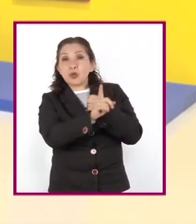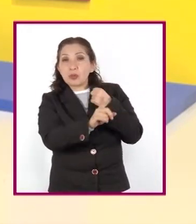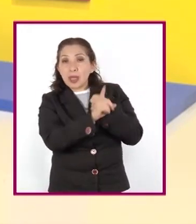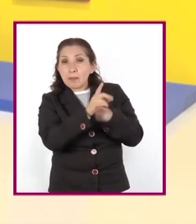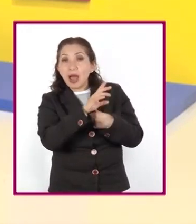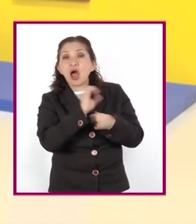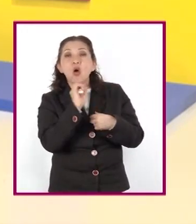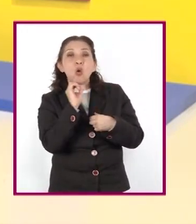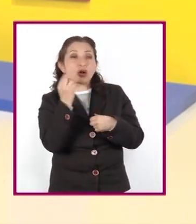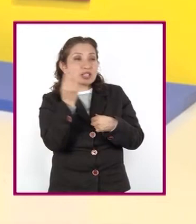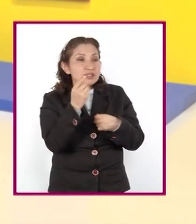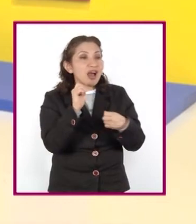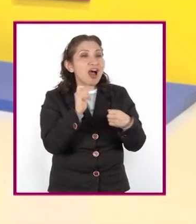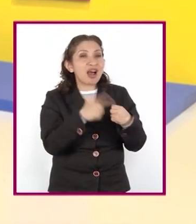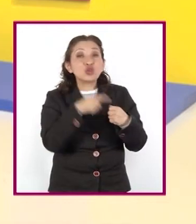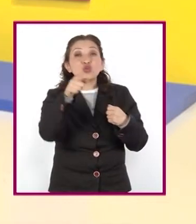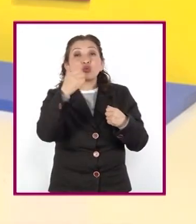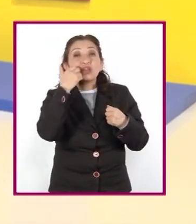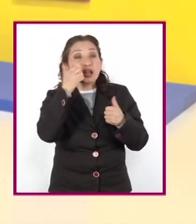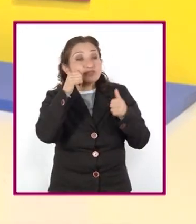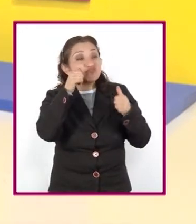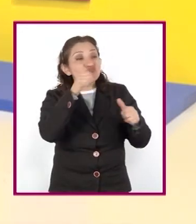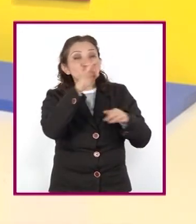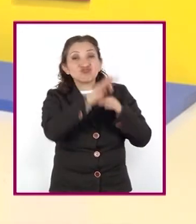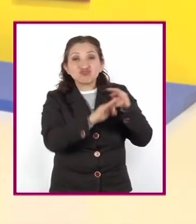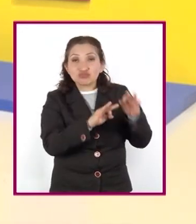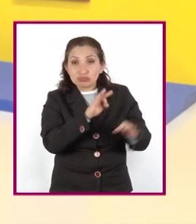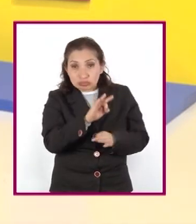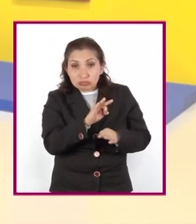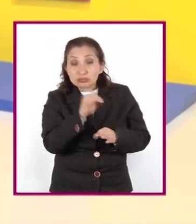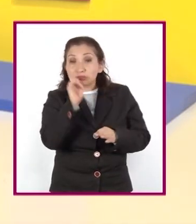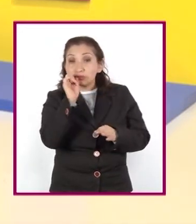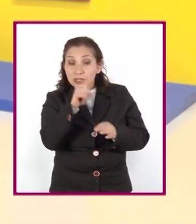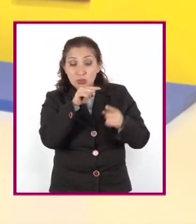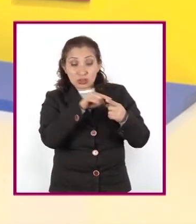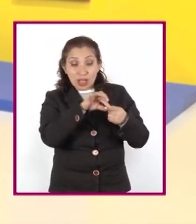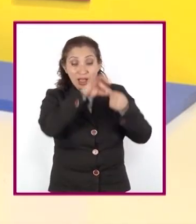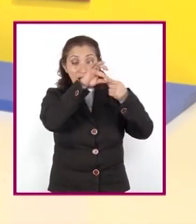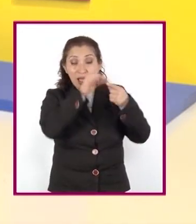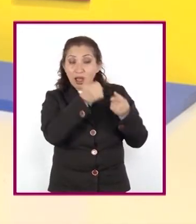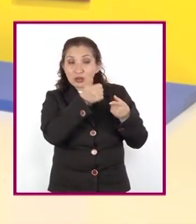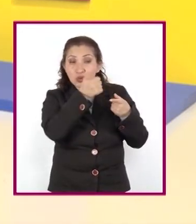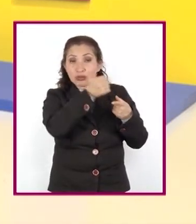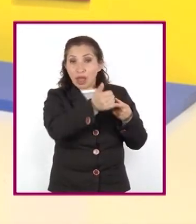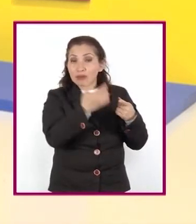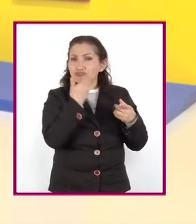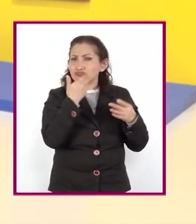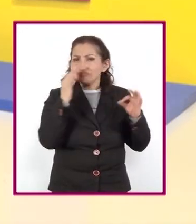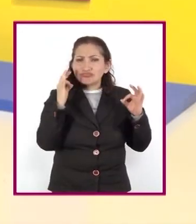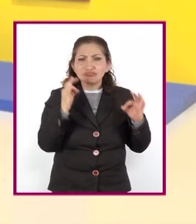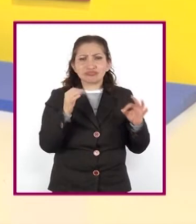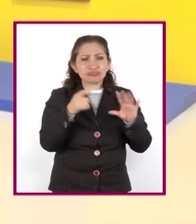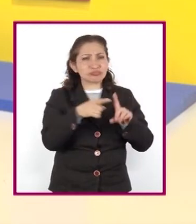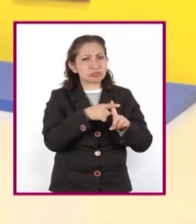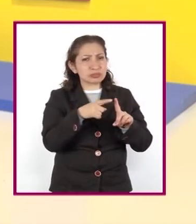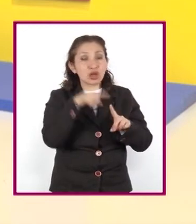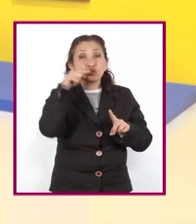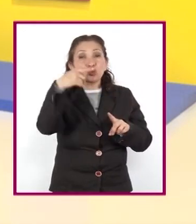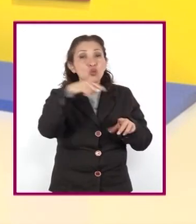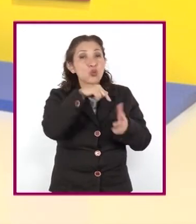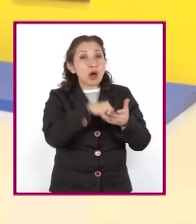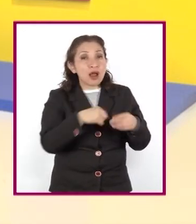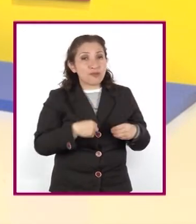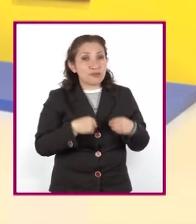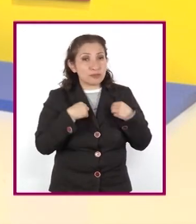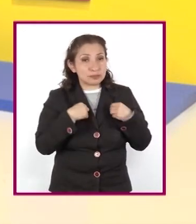o problema que les interesa abordar y, con ello, contribuir positivamente en sus espacios de